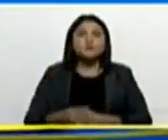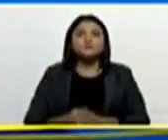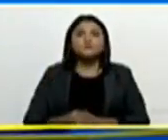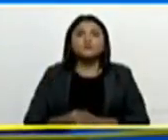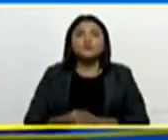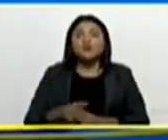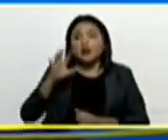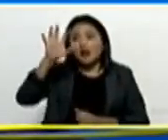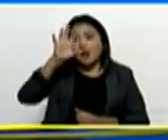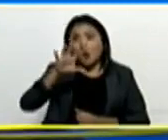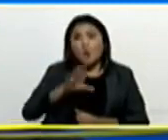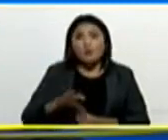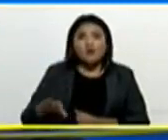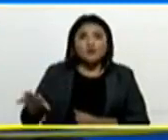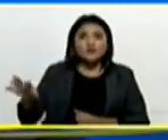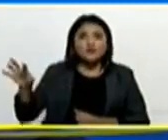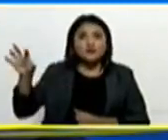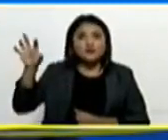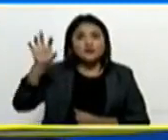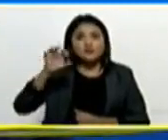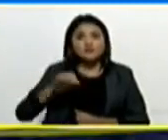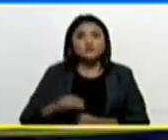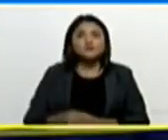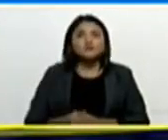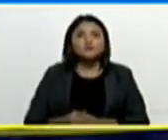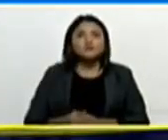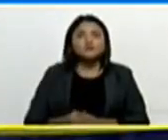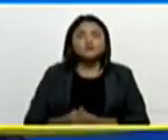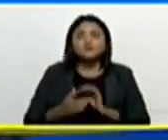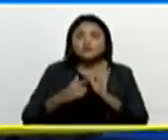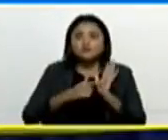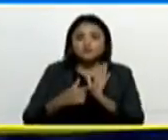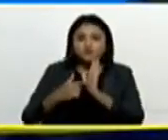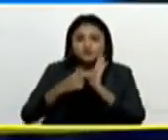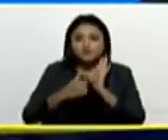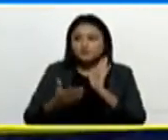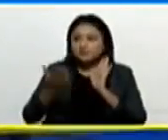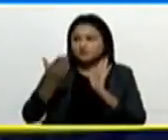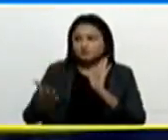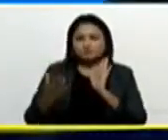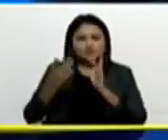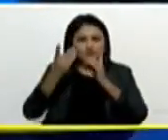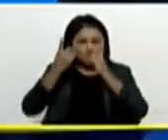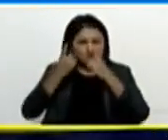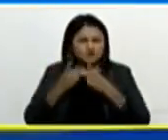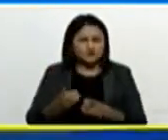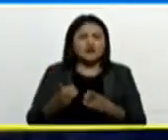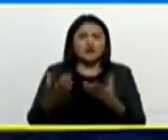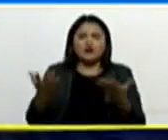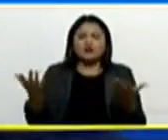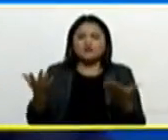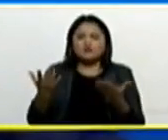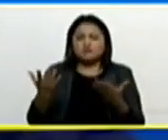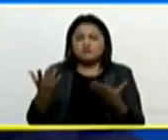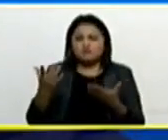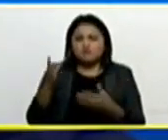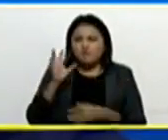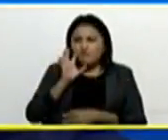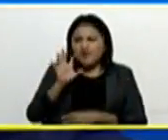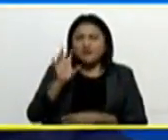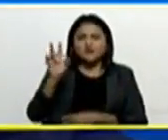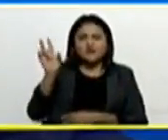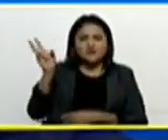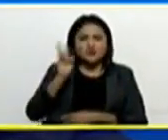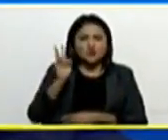los pueblos heroicos que defienden su dignidad, como el pueblo venezolano, como el pueblo cubano, como el pueblo nicaragüense, como los pueblos